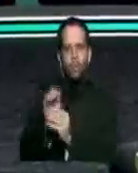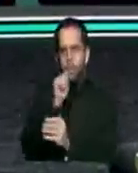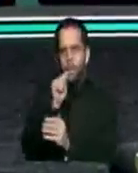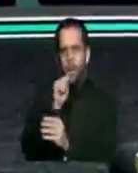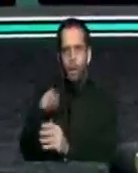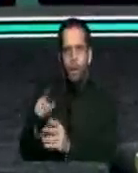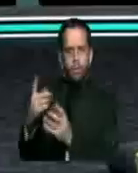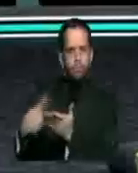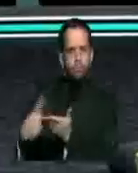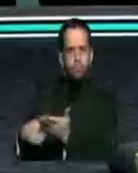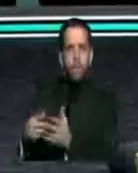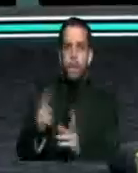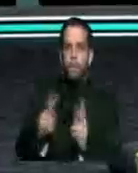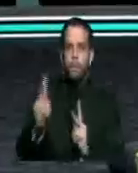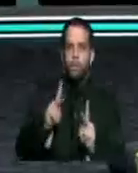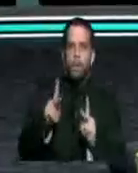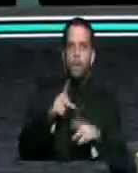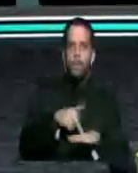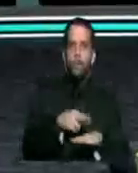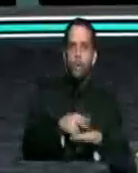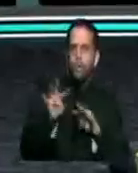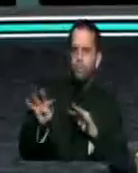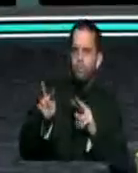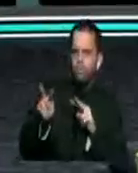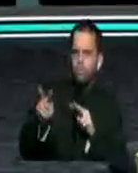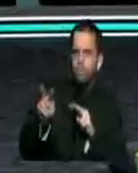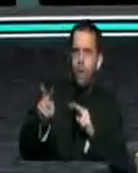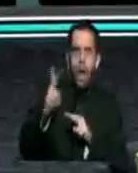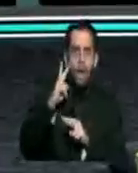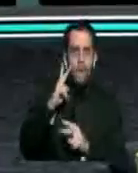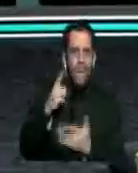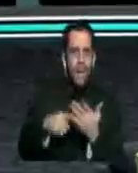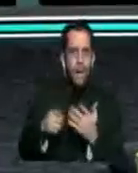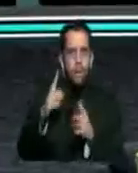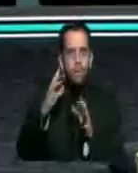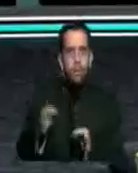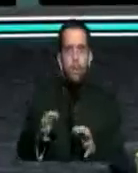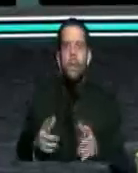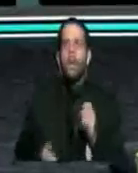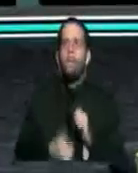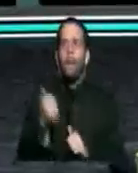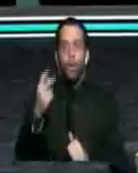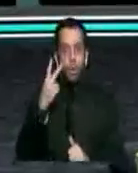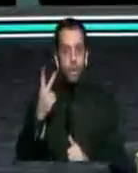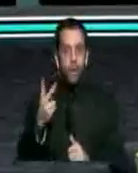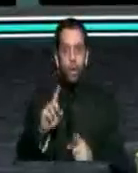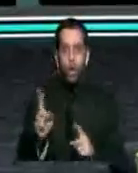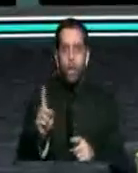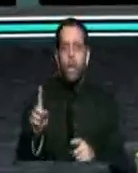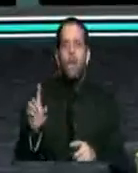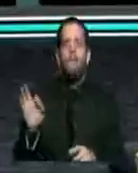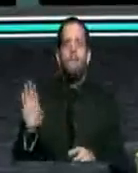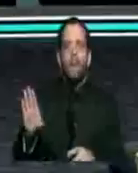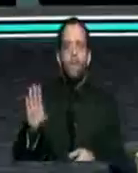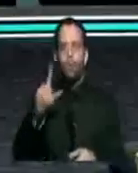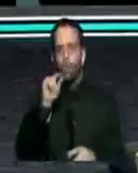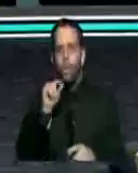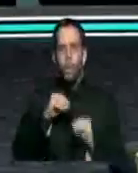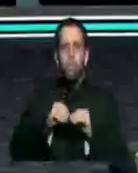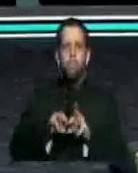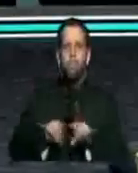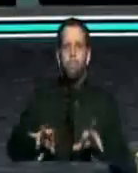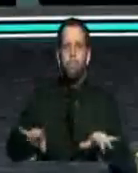pendiente del veredicto al que se llegaría y las redes sociales fueron la vía de expresión por excelencia un fenómeno que llegó para